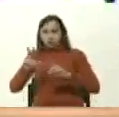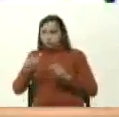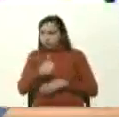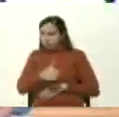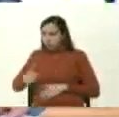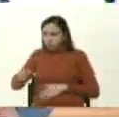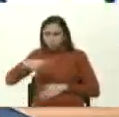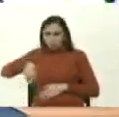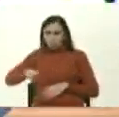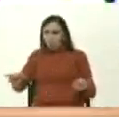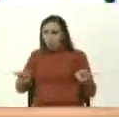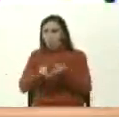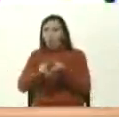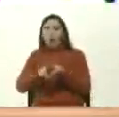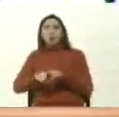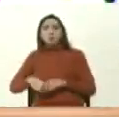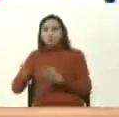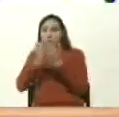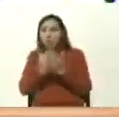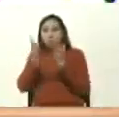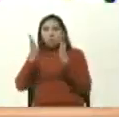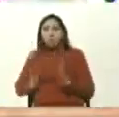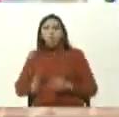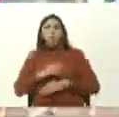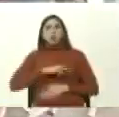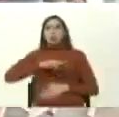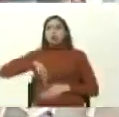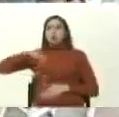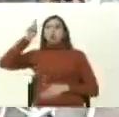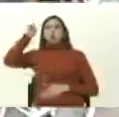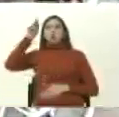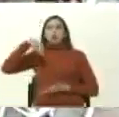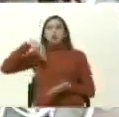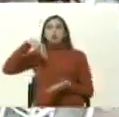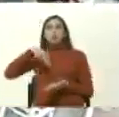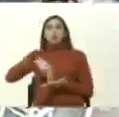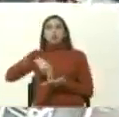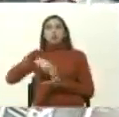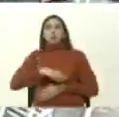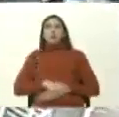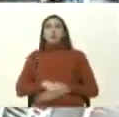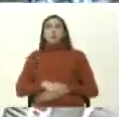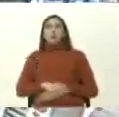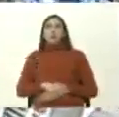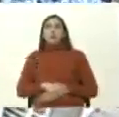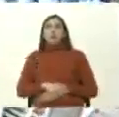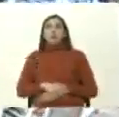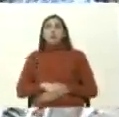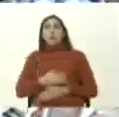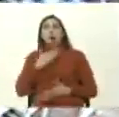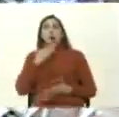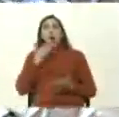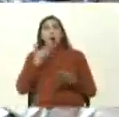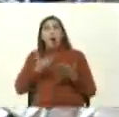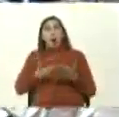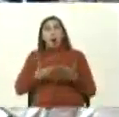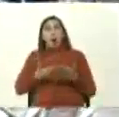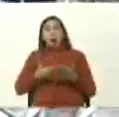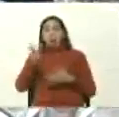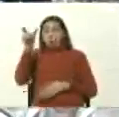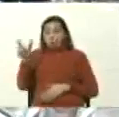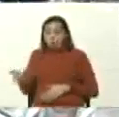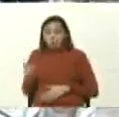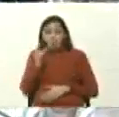tipo salón de clases. Nosotros que hacemos de profesores nos quedamos de pie para dar la clase. Muchísimas gracias, señor Fausto.